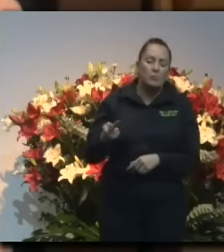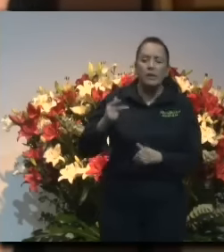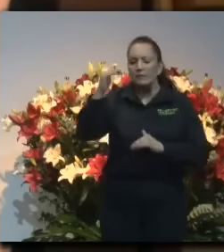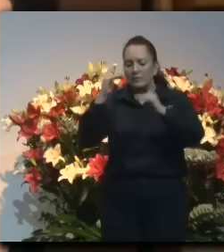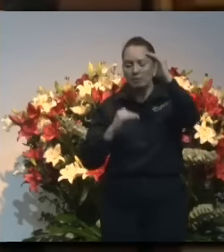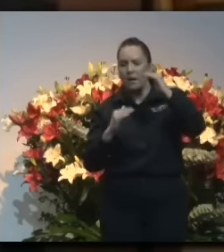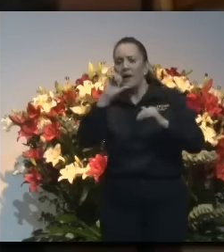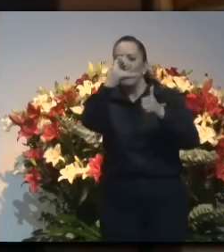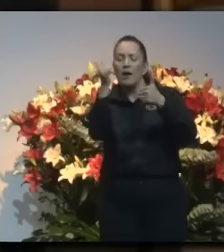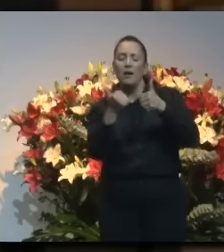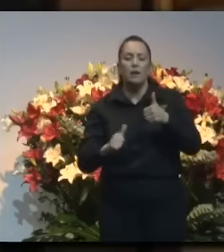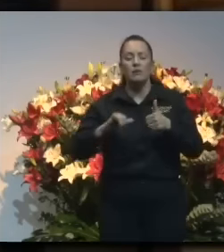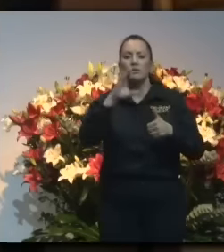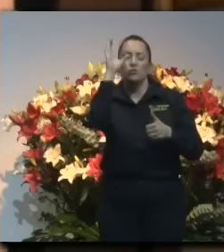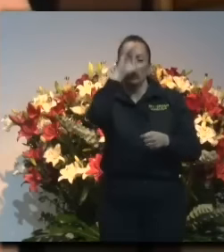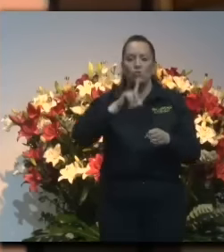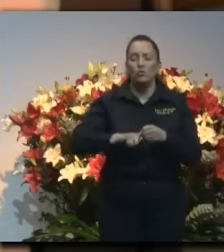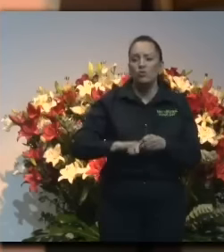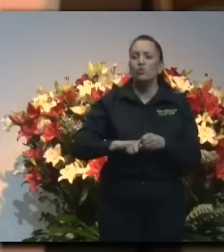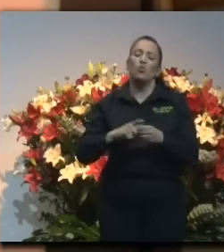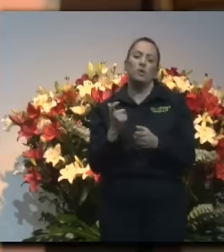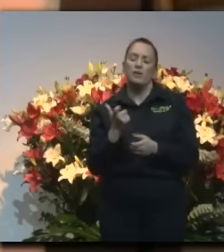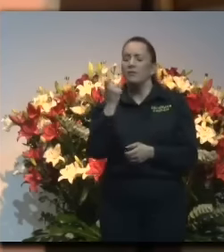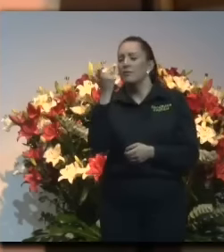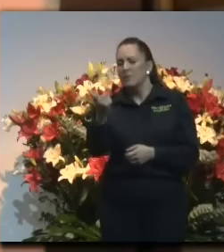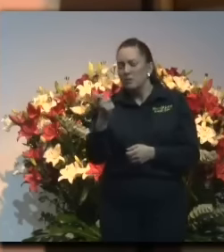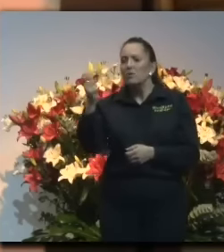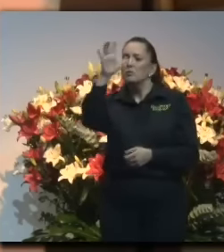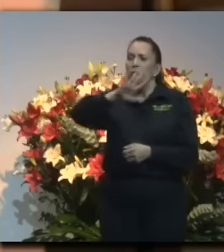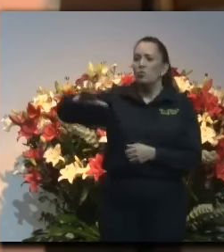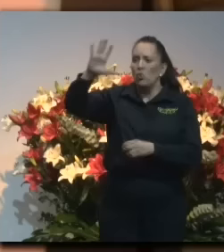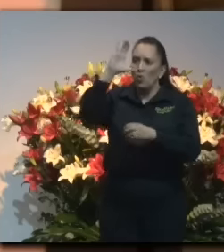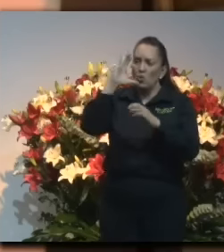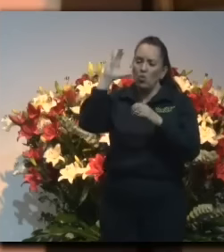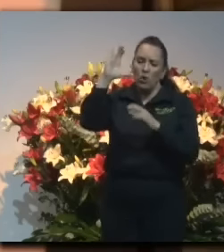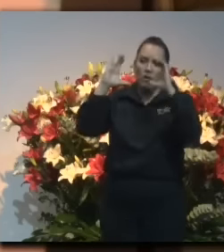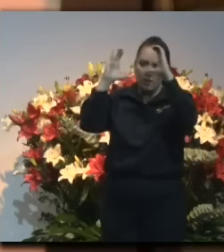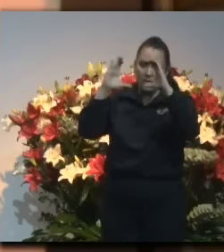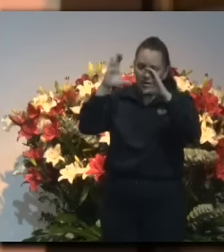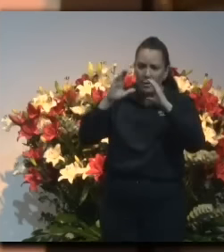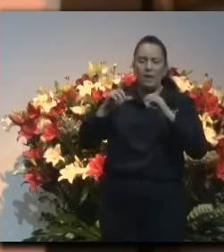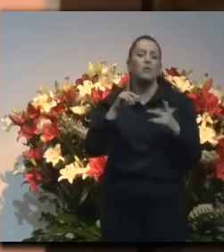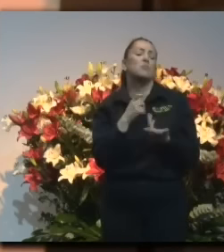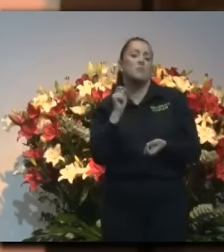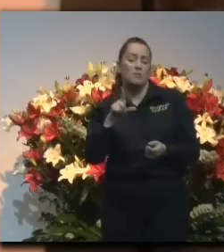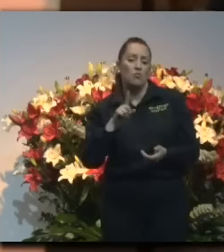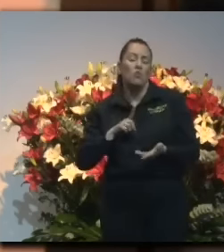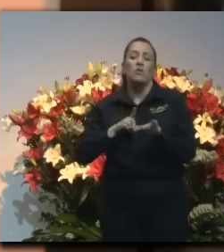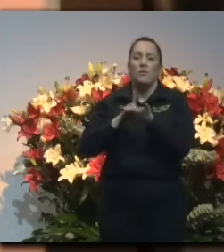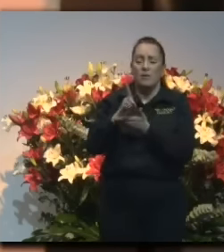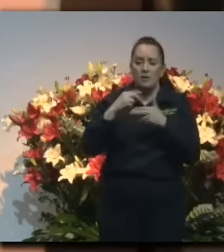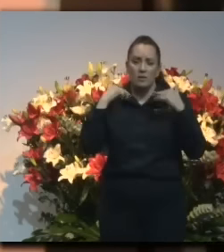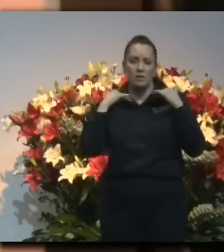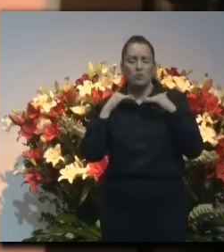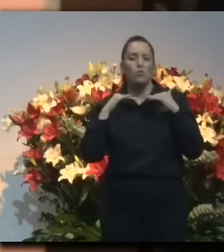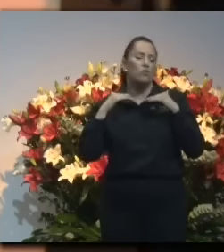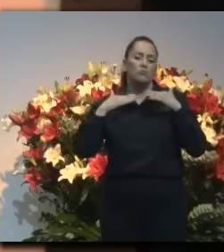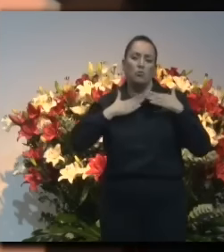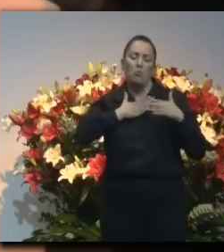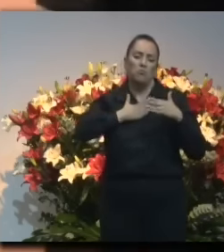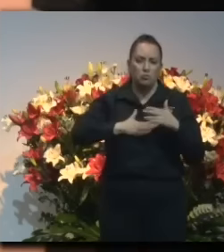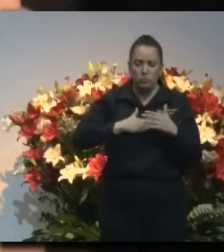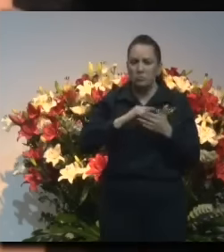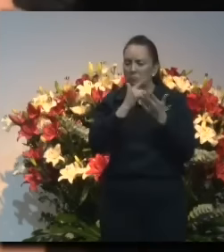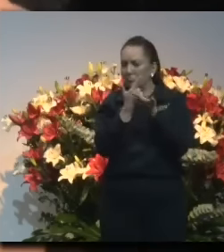arte, cultura, inversión, medio ambiente, sostenibilidad, Estado de Derecho, entre otros. Durante los siguientes 15 minutos, Andrés y yo